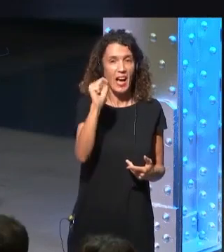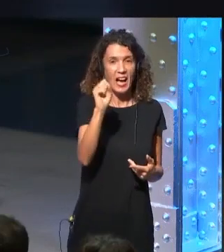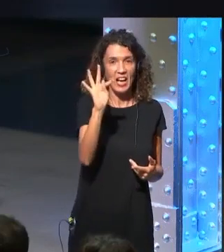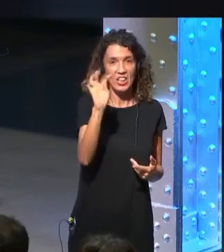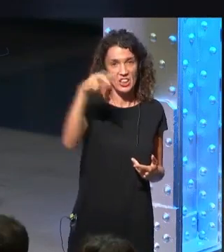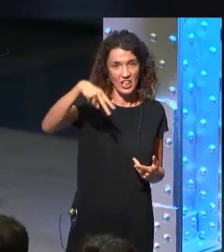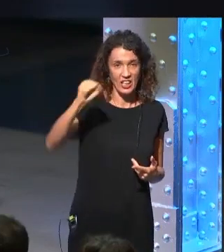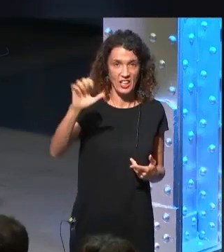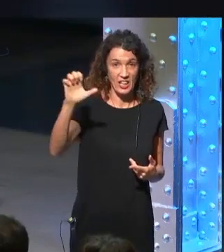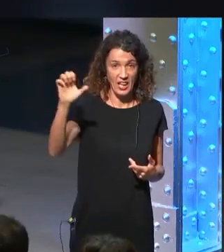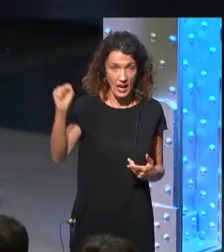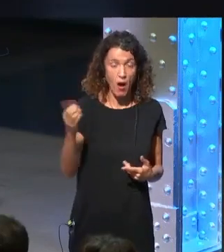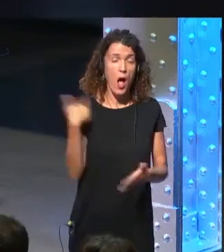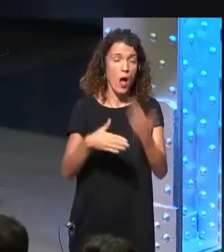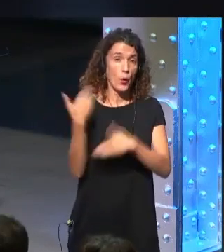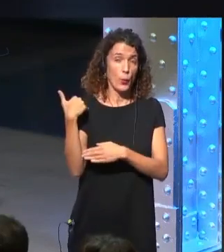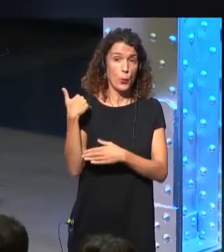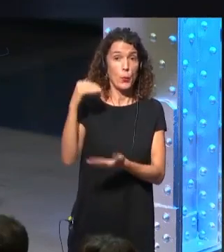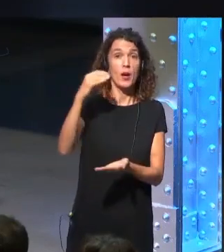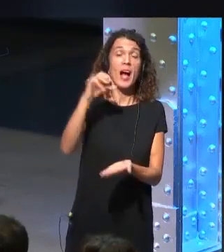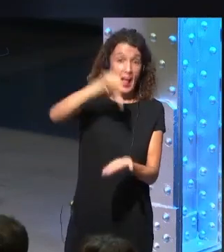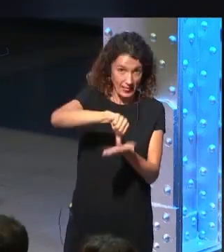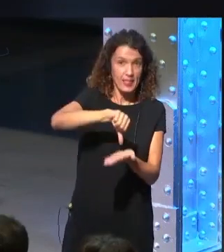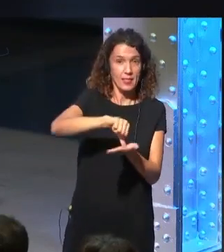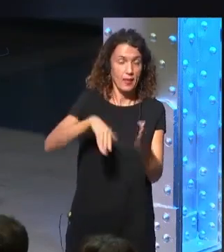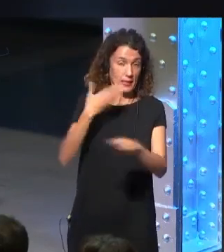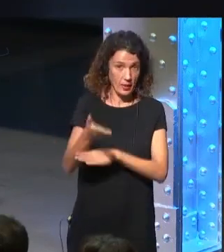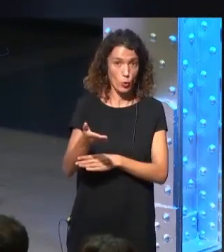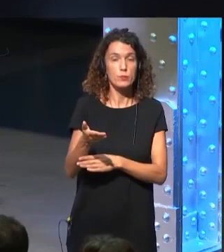haber ido a Atenas hace tiempo, Atenea, perdón,